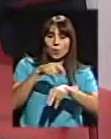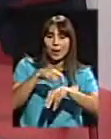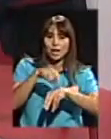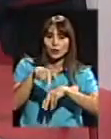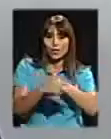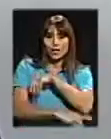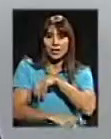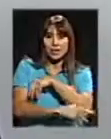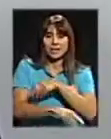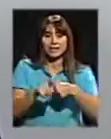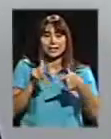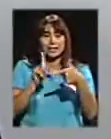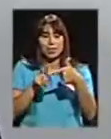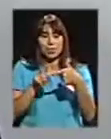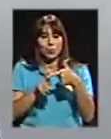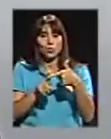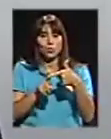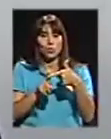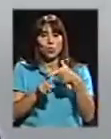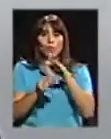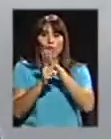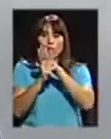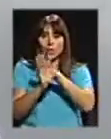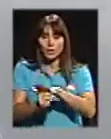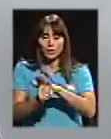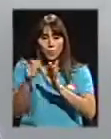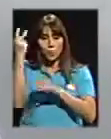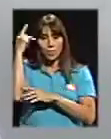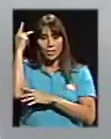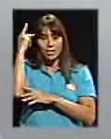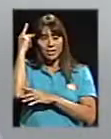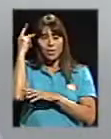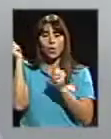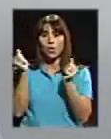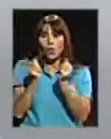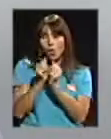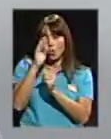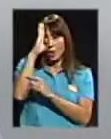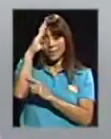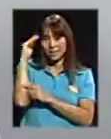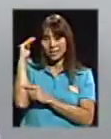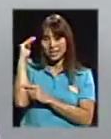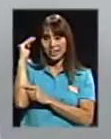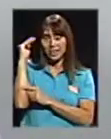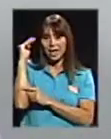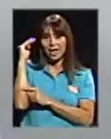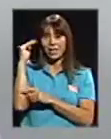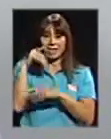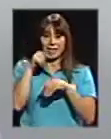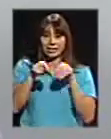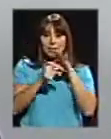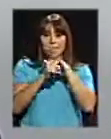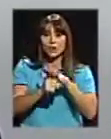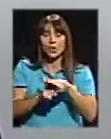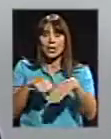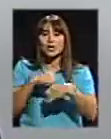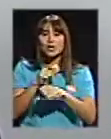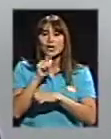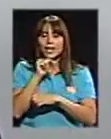muy importante fue una presión política de la presidenta sobre los bancos del Estado.